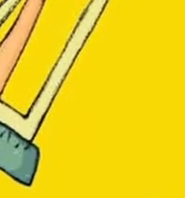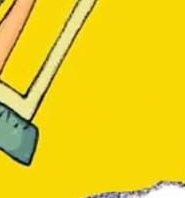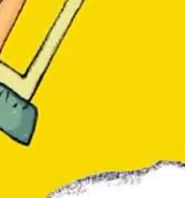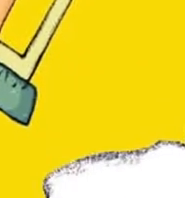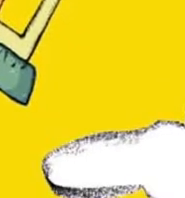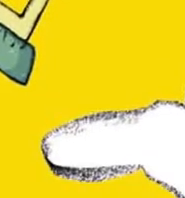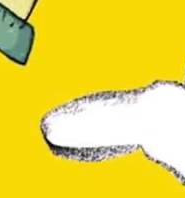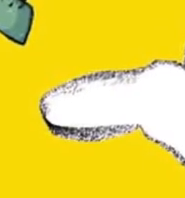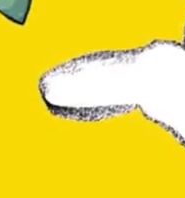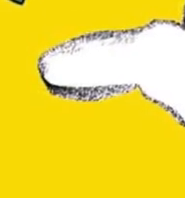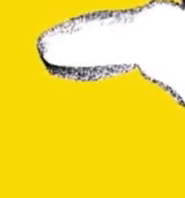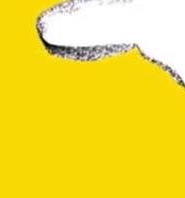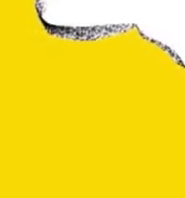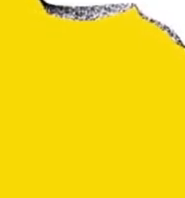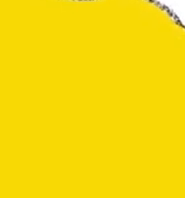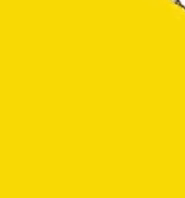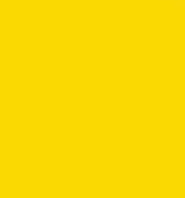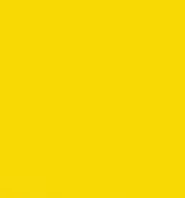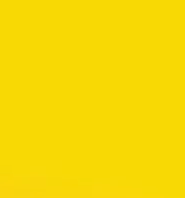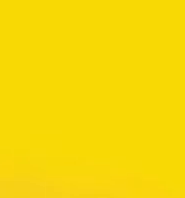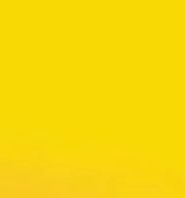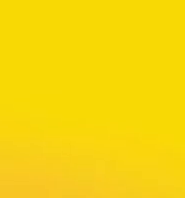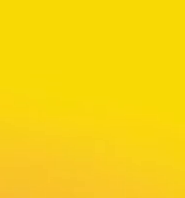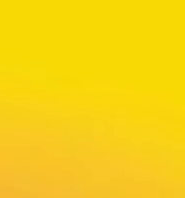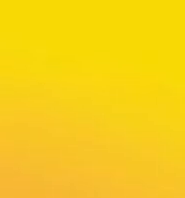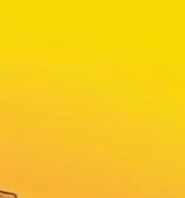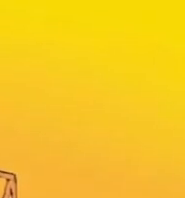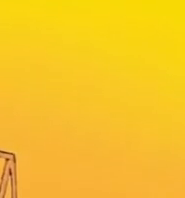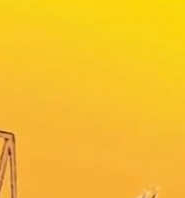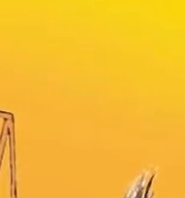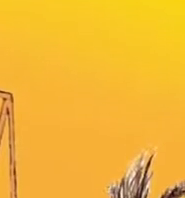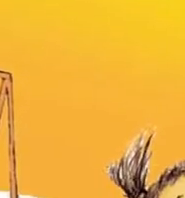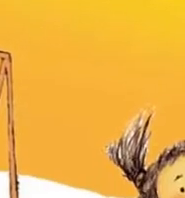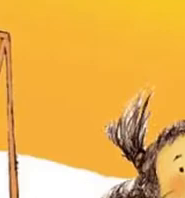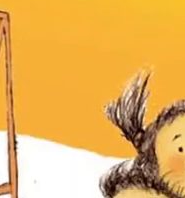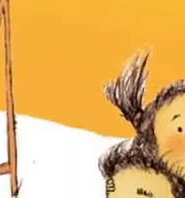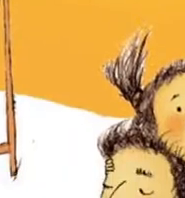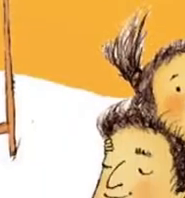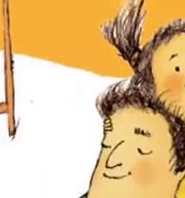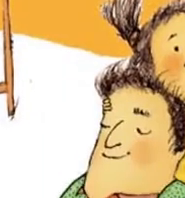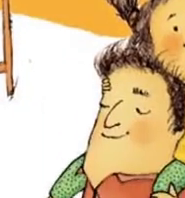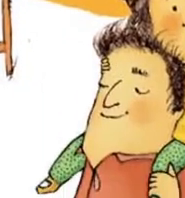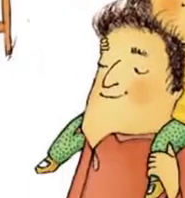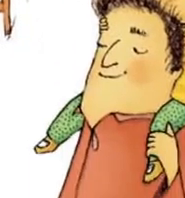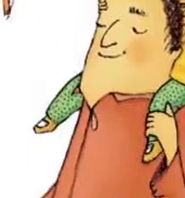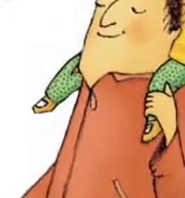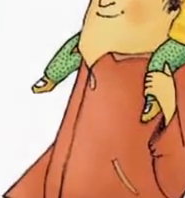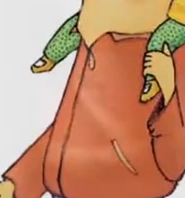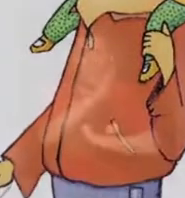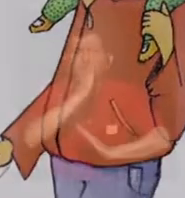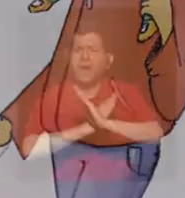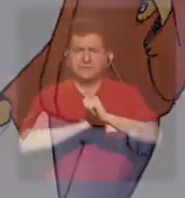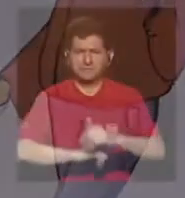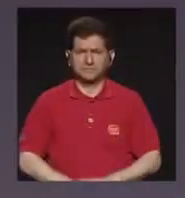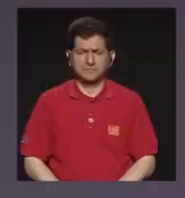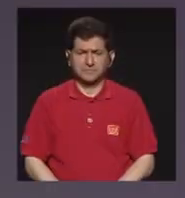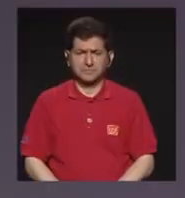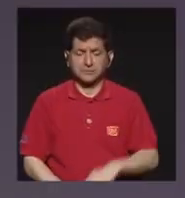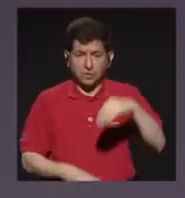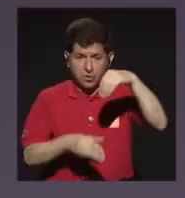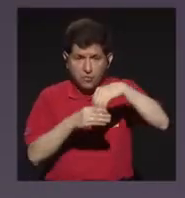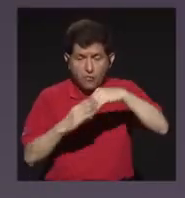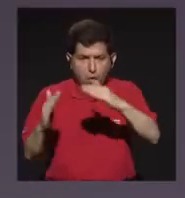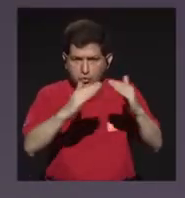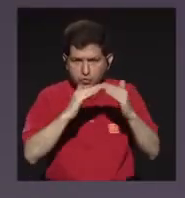pretende es justamente eliminar estos mitos sobre la sexualidad de las personas con discapacidad. El Fondo de Población,